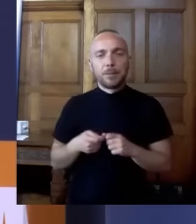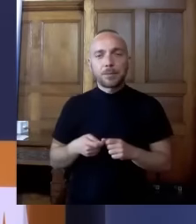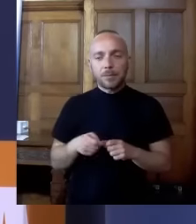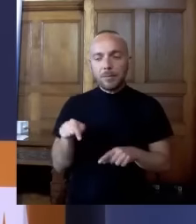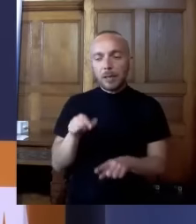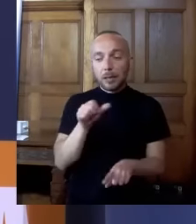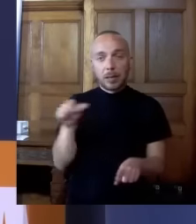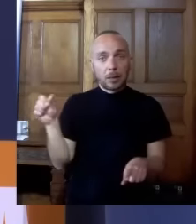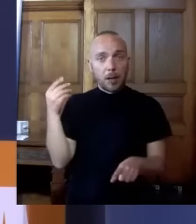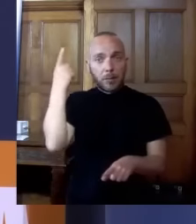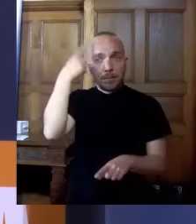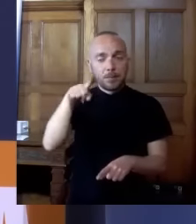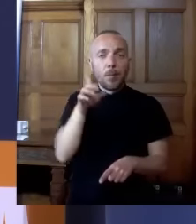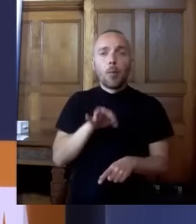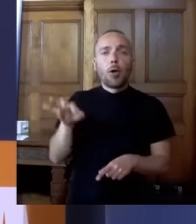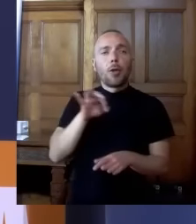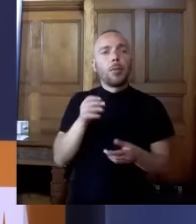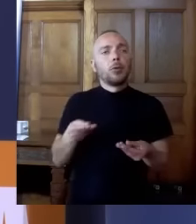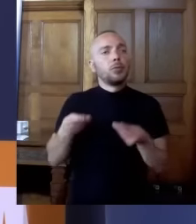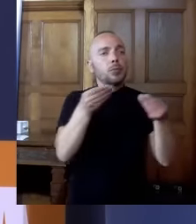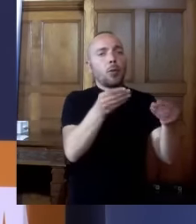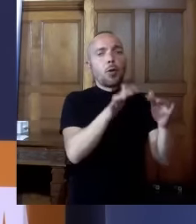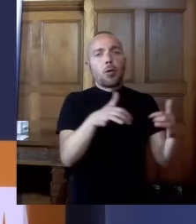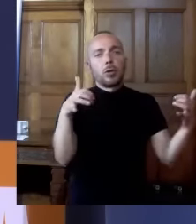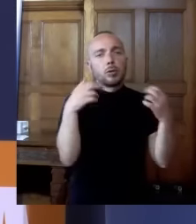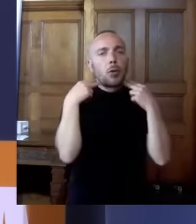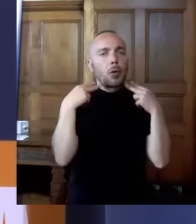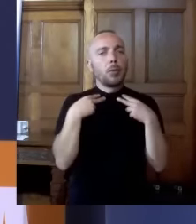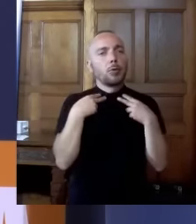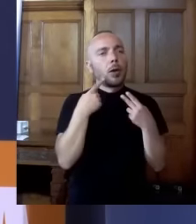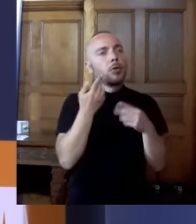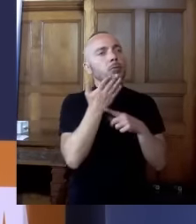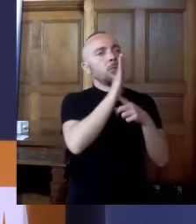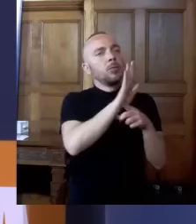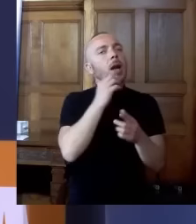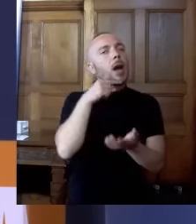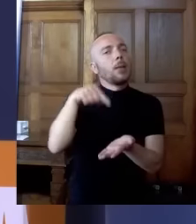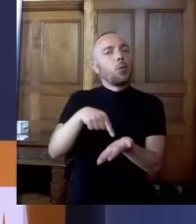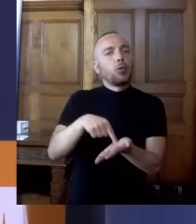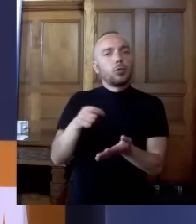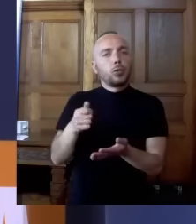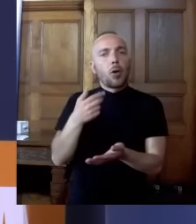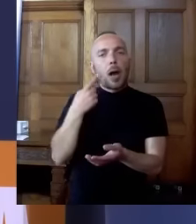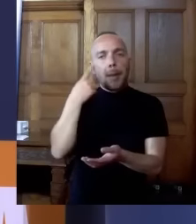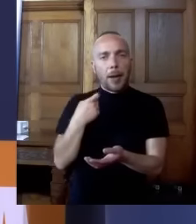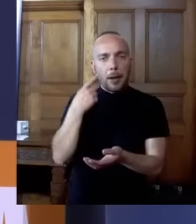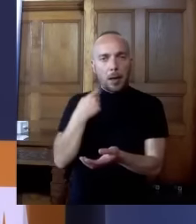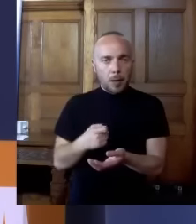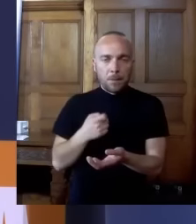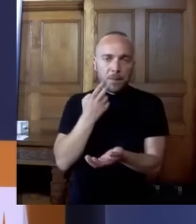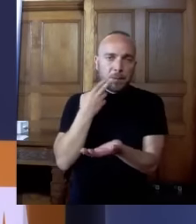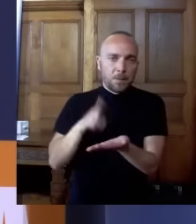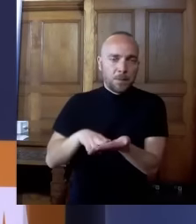sabéis podemos llevó al congreso de los diputados el impuesto a la banca la creación de un impuesto a la